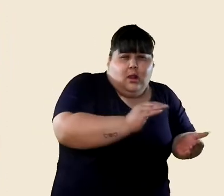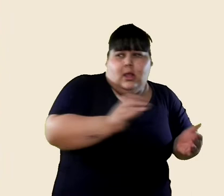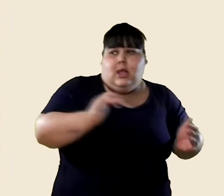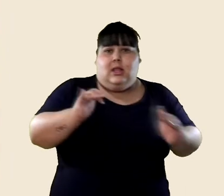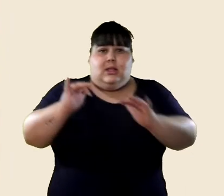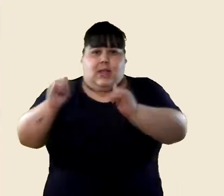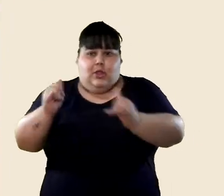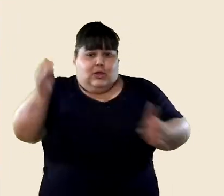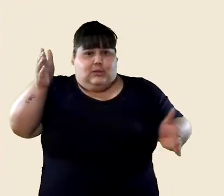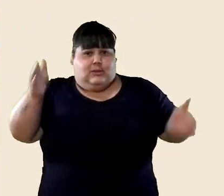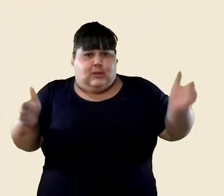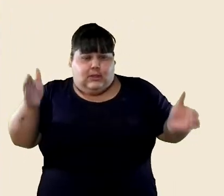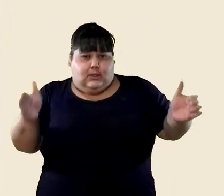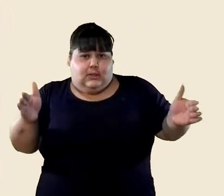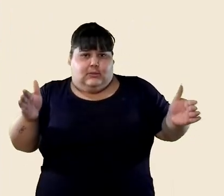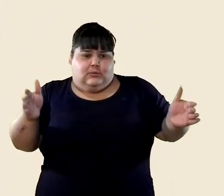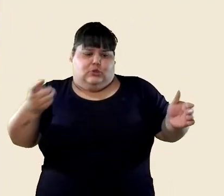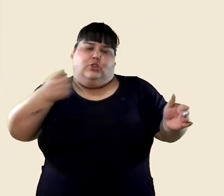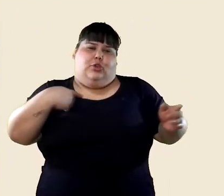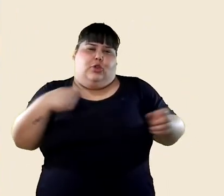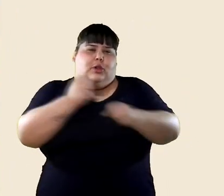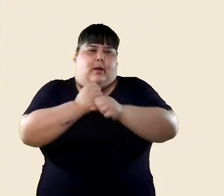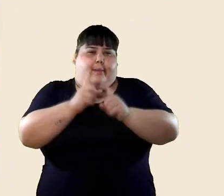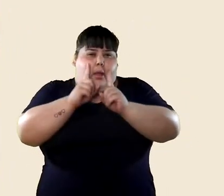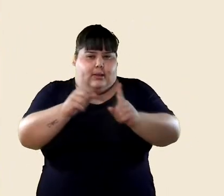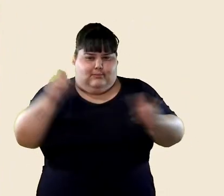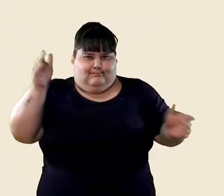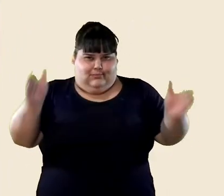de la franja etaria que nos toca, que me toca en particular,